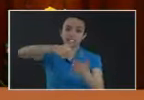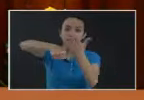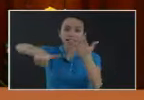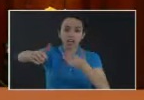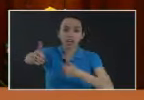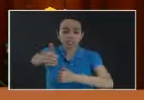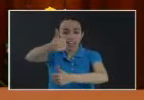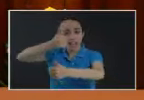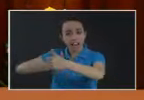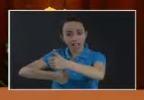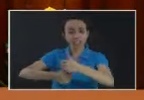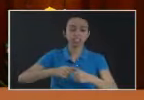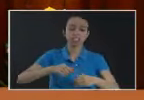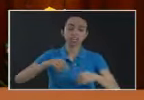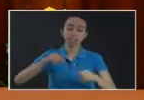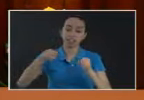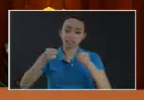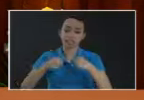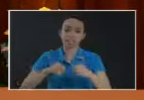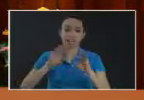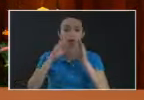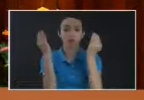la fundación del mundo.